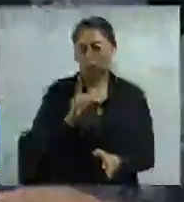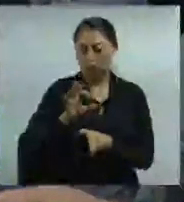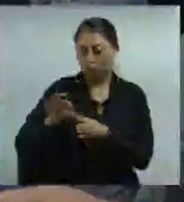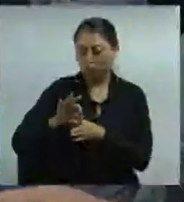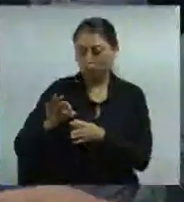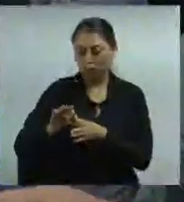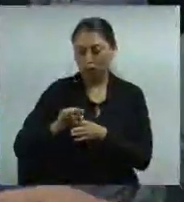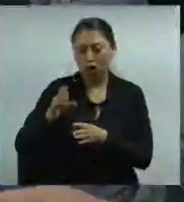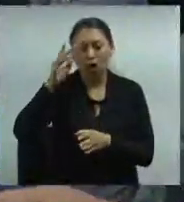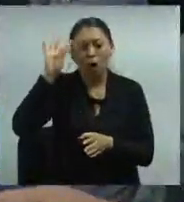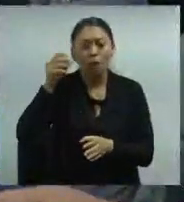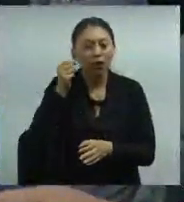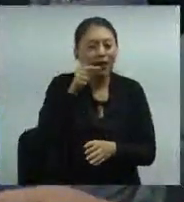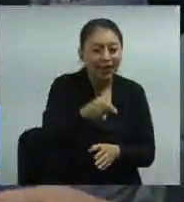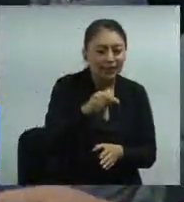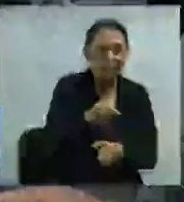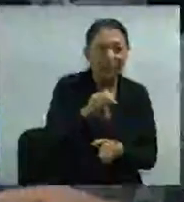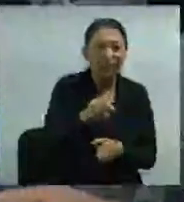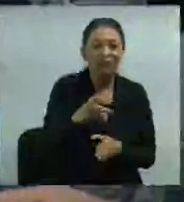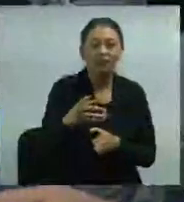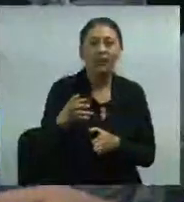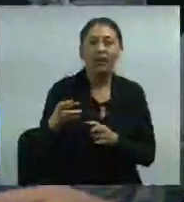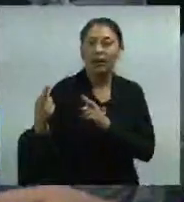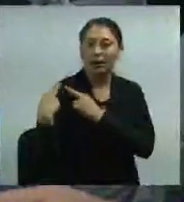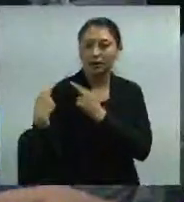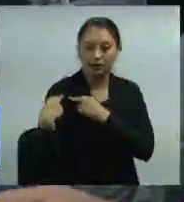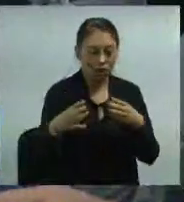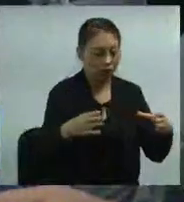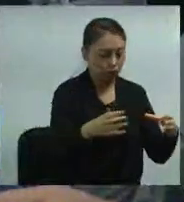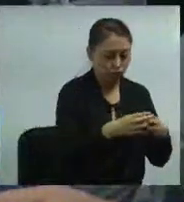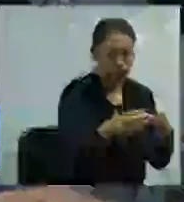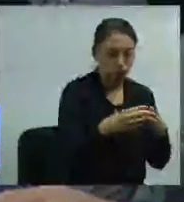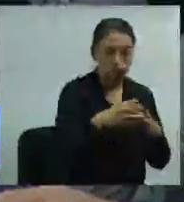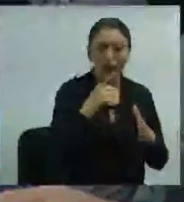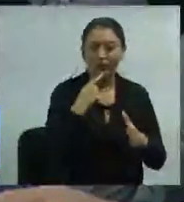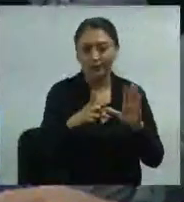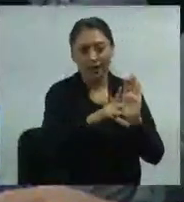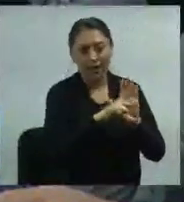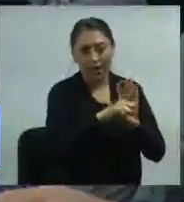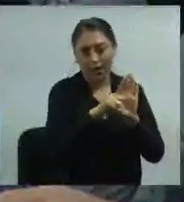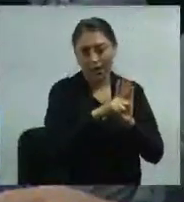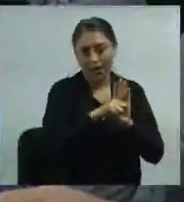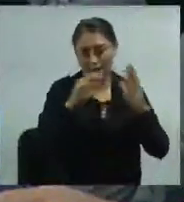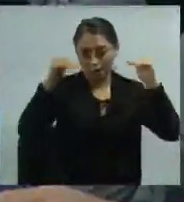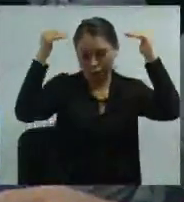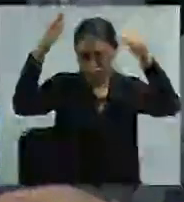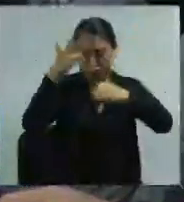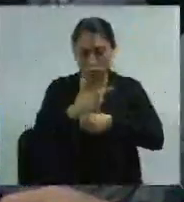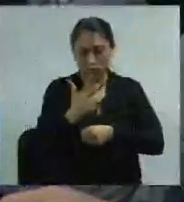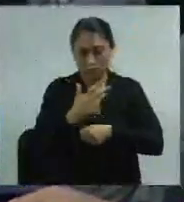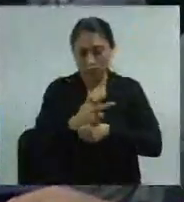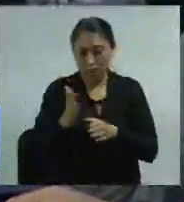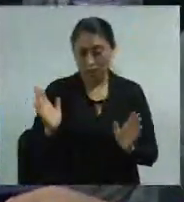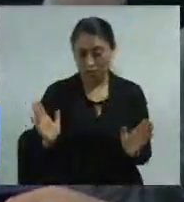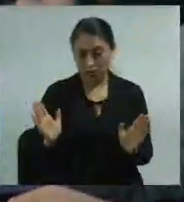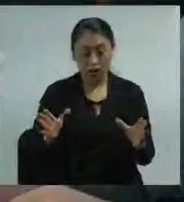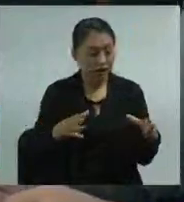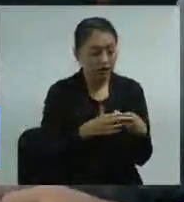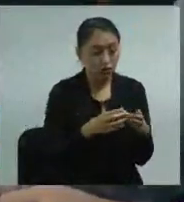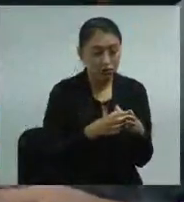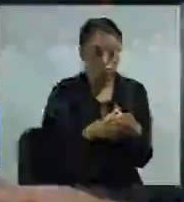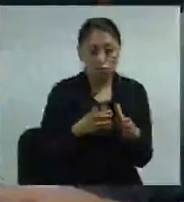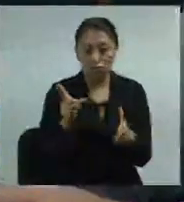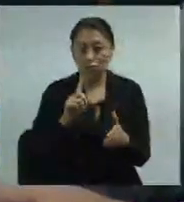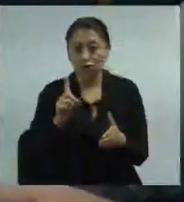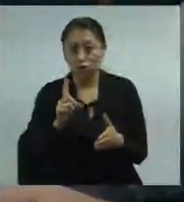le corresponde a las comisiones que manda la Constitución, ¿verdad? Porque las comisiones no se van a meter en la decisión del Congreso,